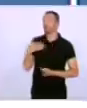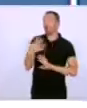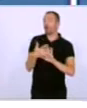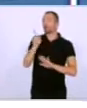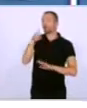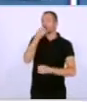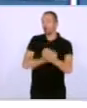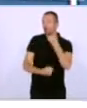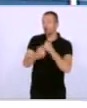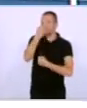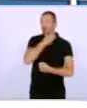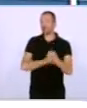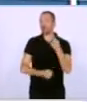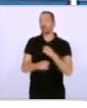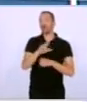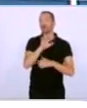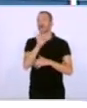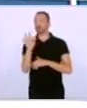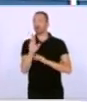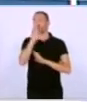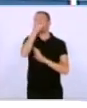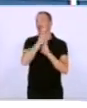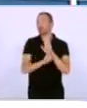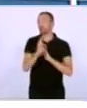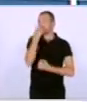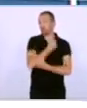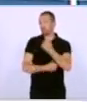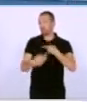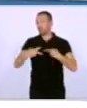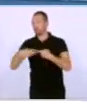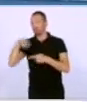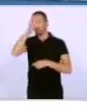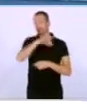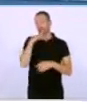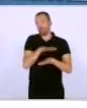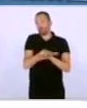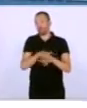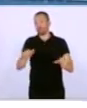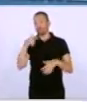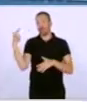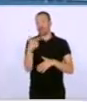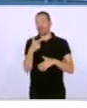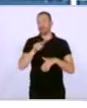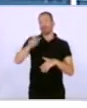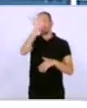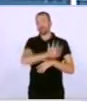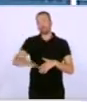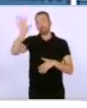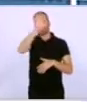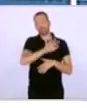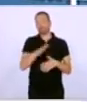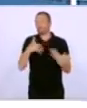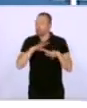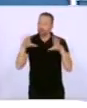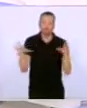económico fiscal canario ese instrumento que no sirve para compensar nuestra lejanía en todos los aspectos por resumirlo rápidamente que propone vox a